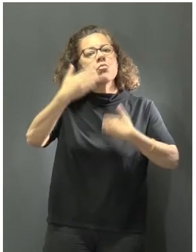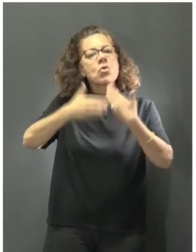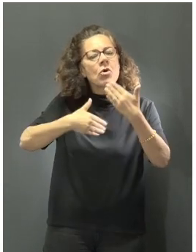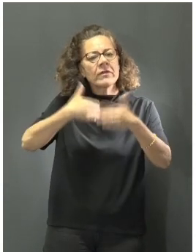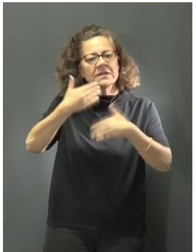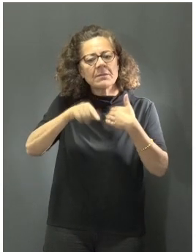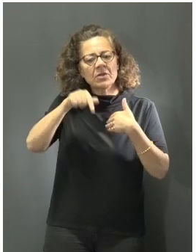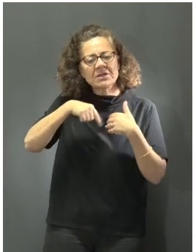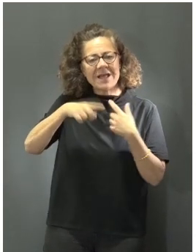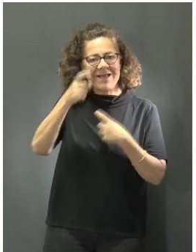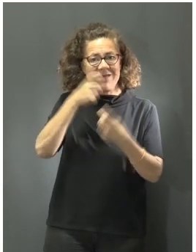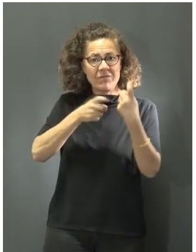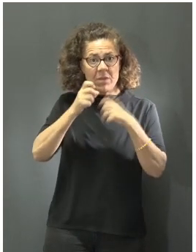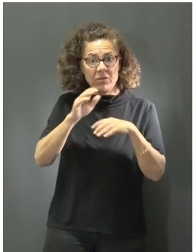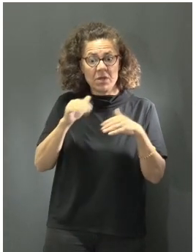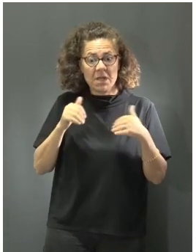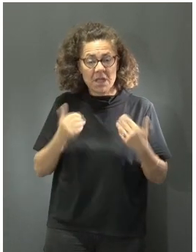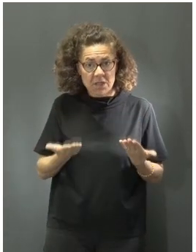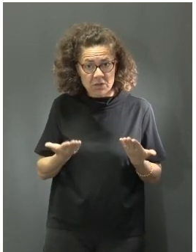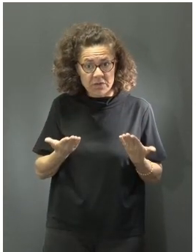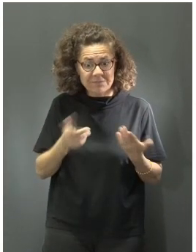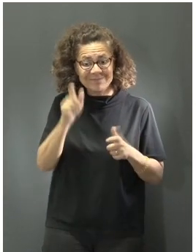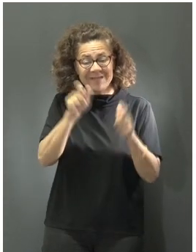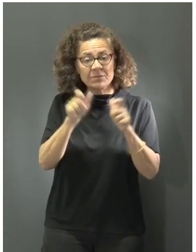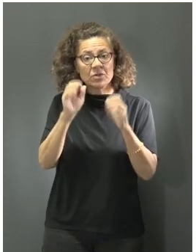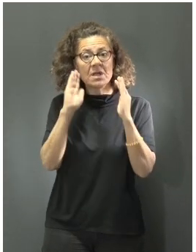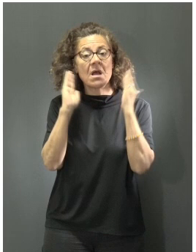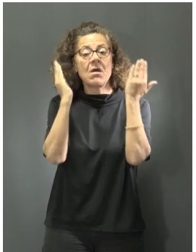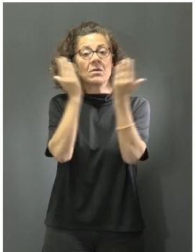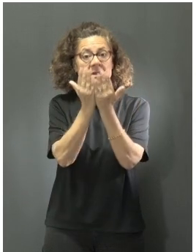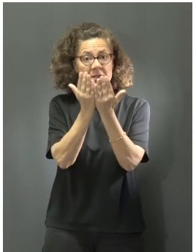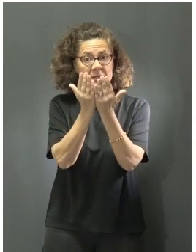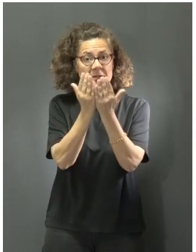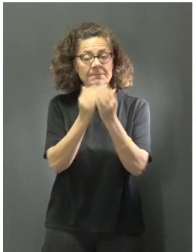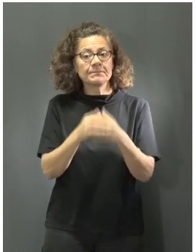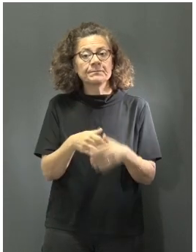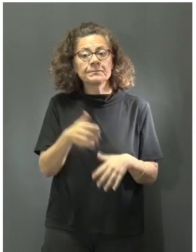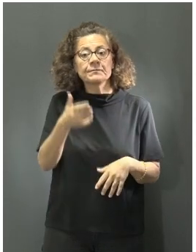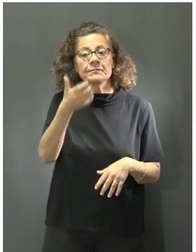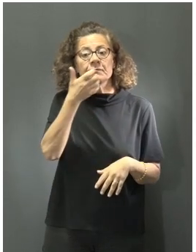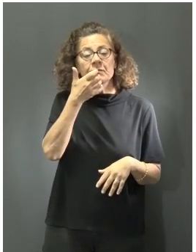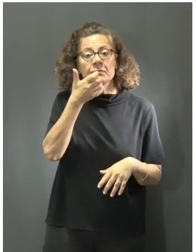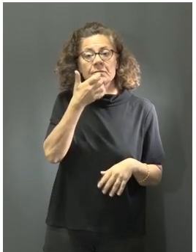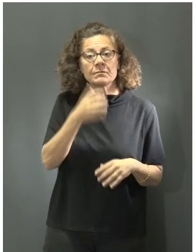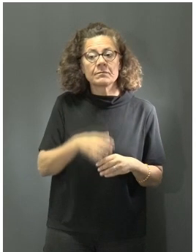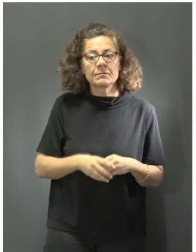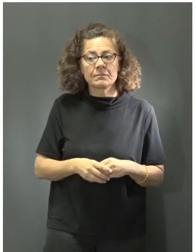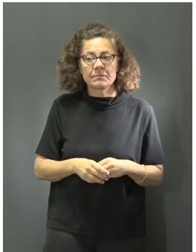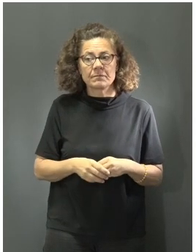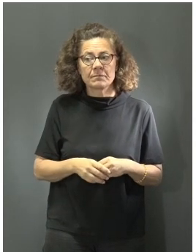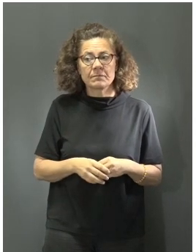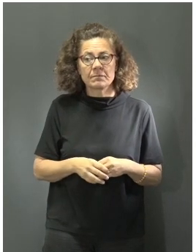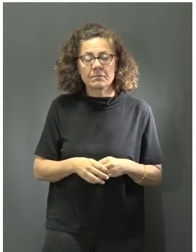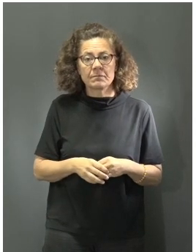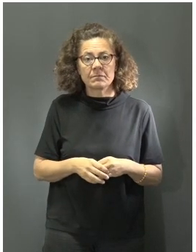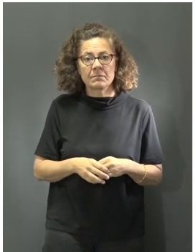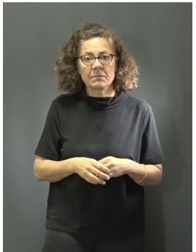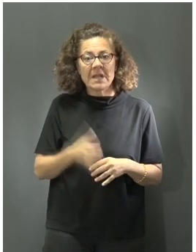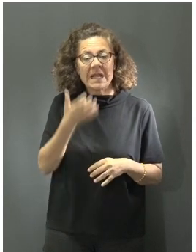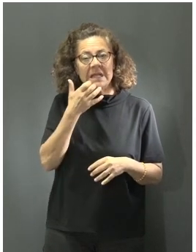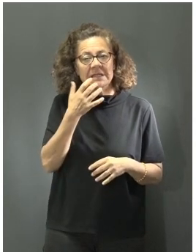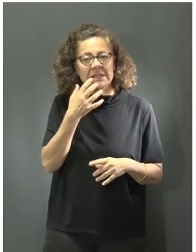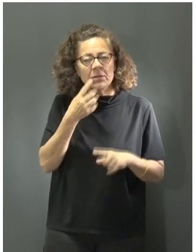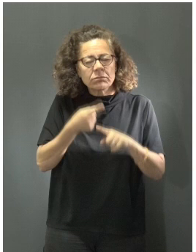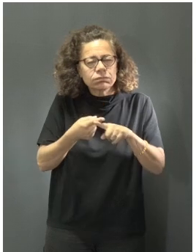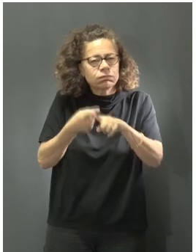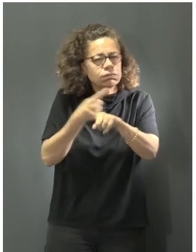de la información, ¿no? Entonces, en el caso de las personas con autismo, por ejemplo, la estimulación sensorial